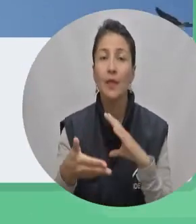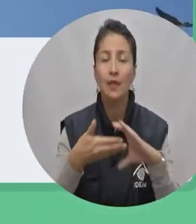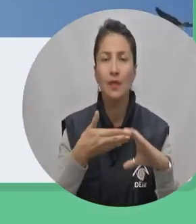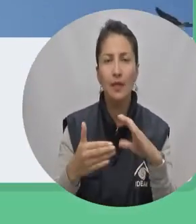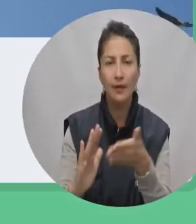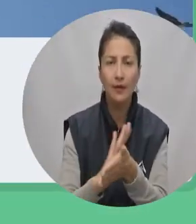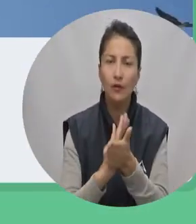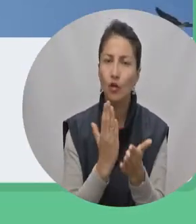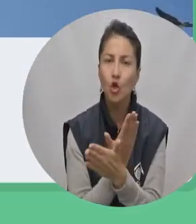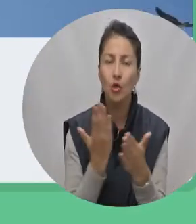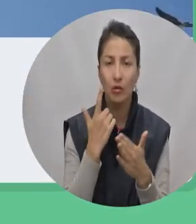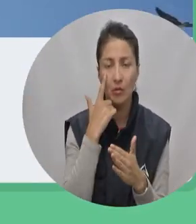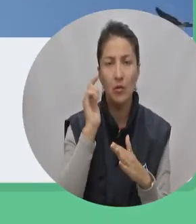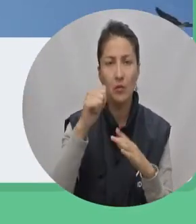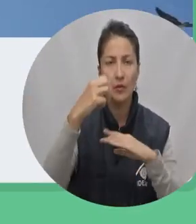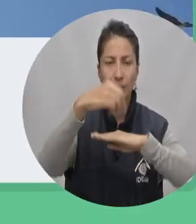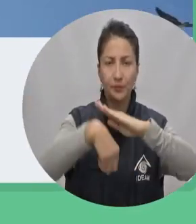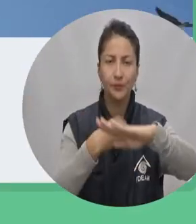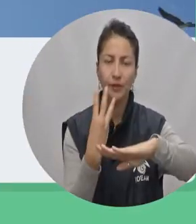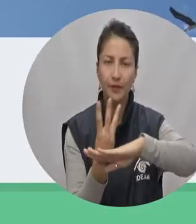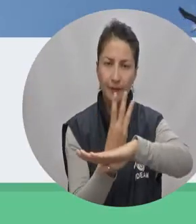del tiempo, visítenos en